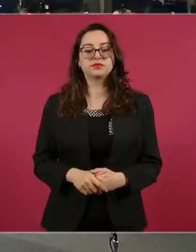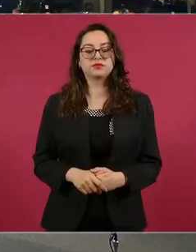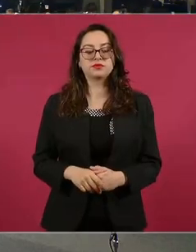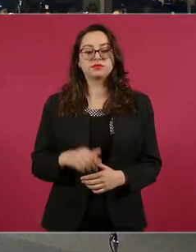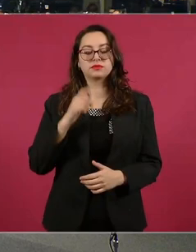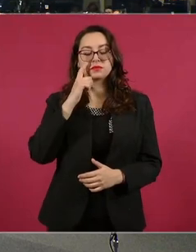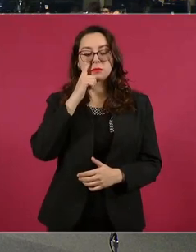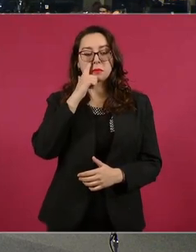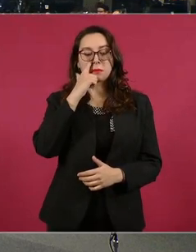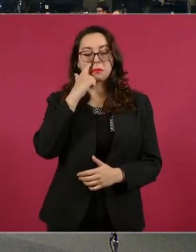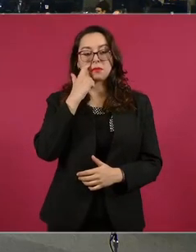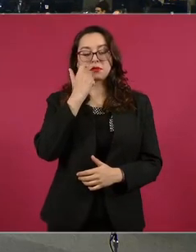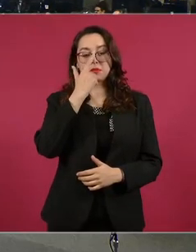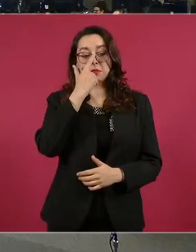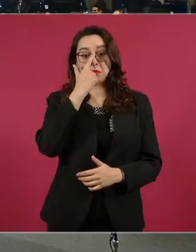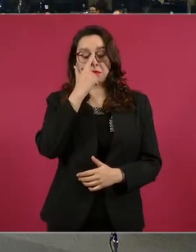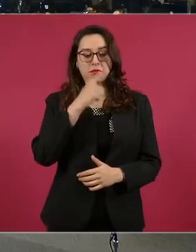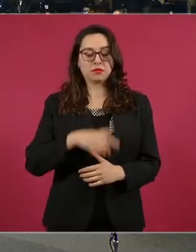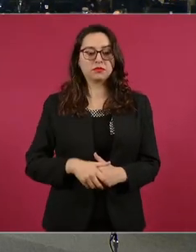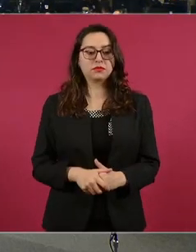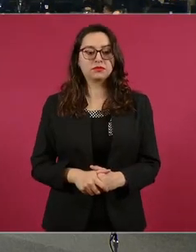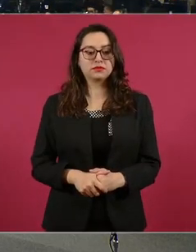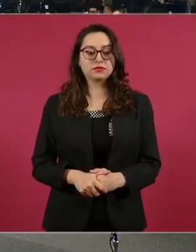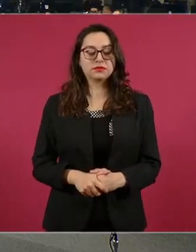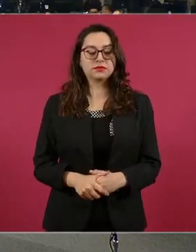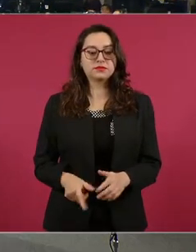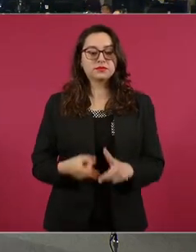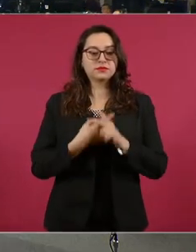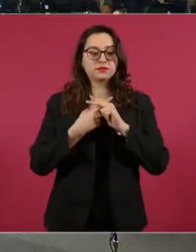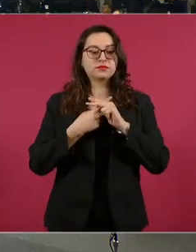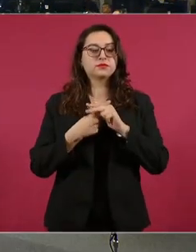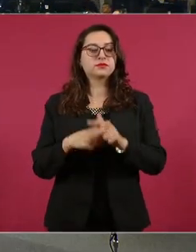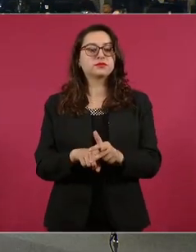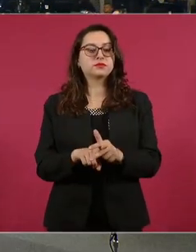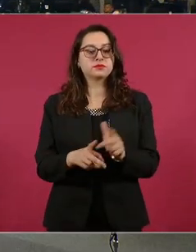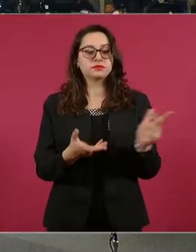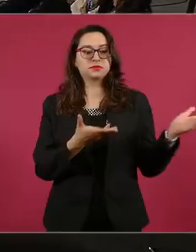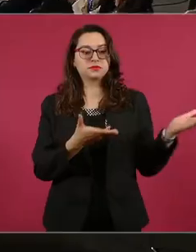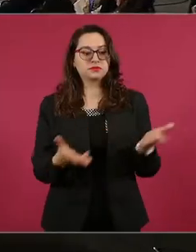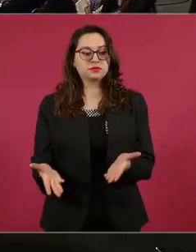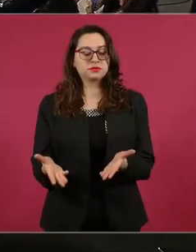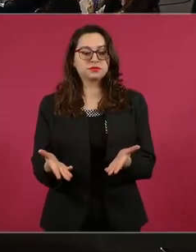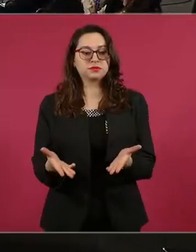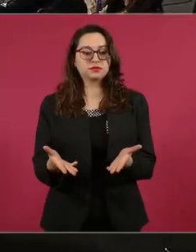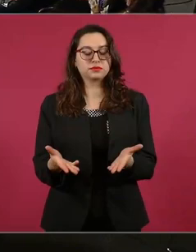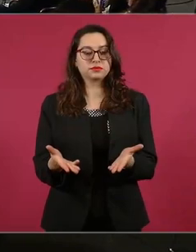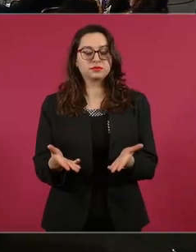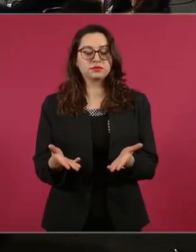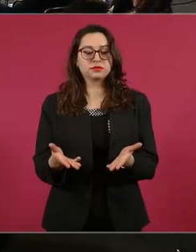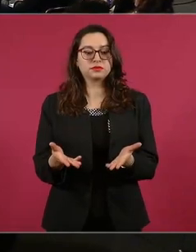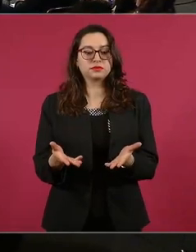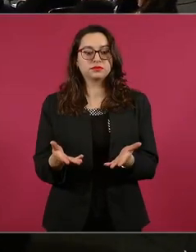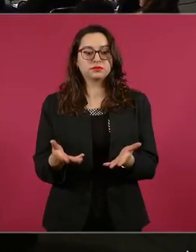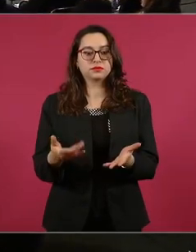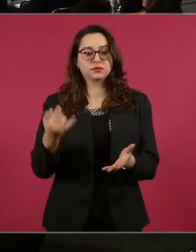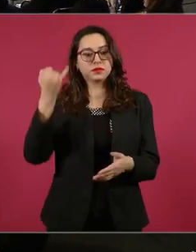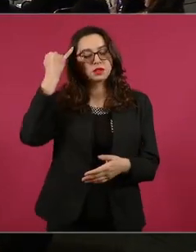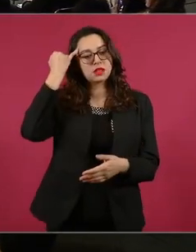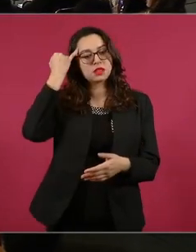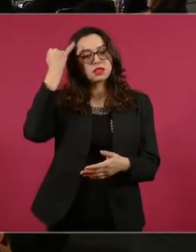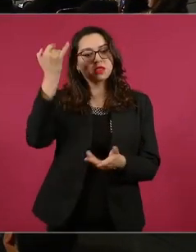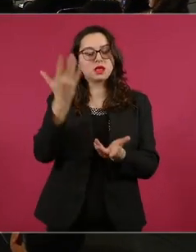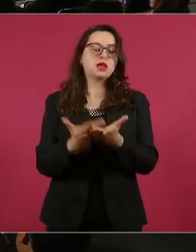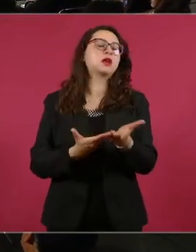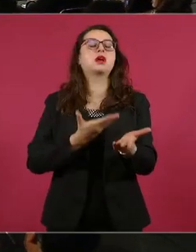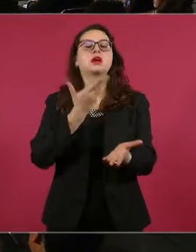Empezamos entonces, si les parece, con la iniciativa de